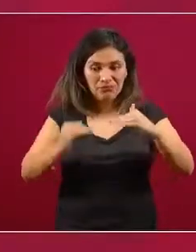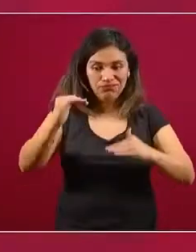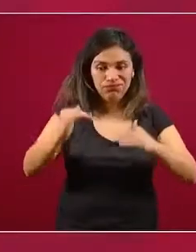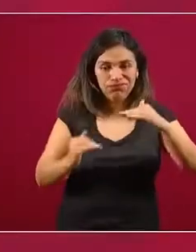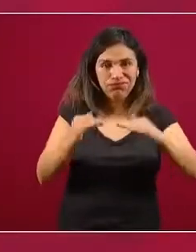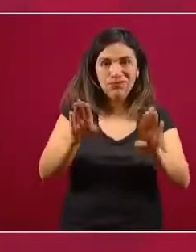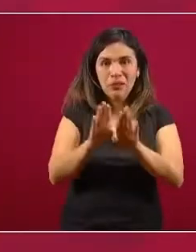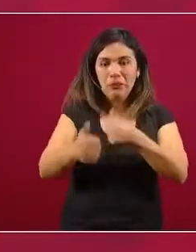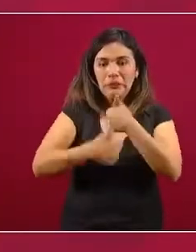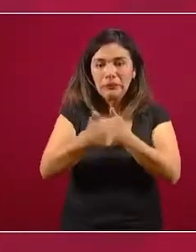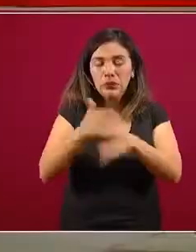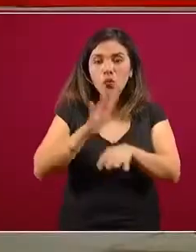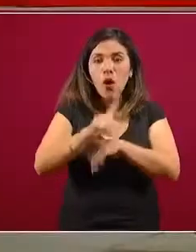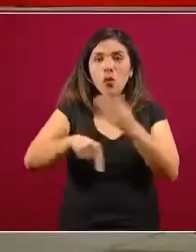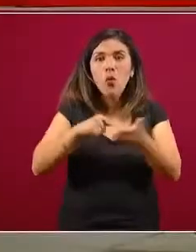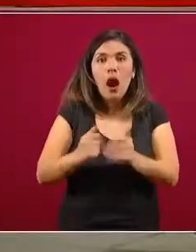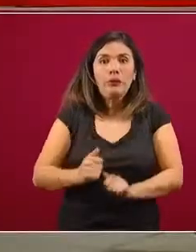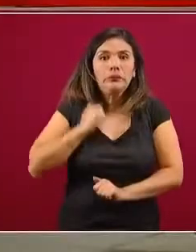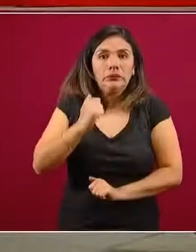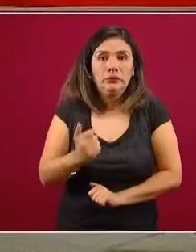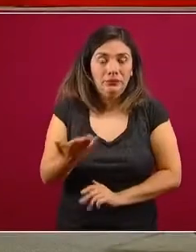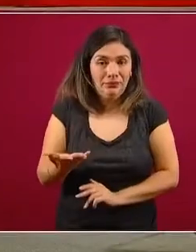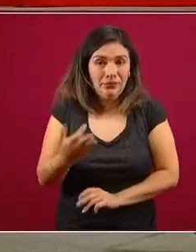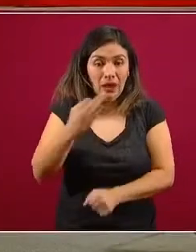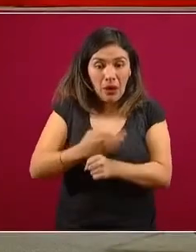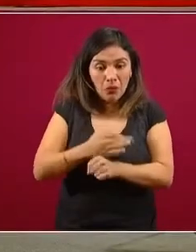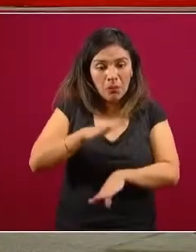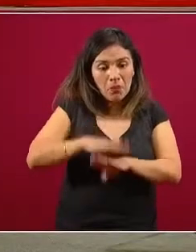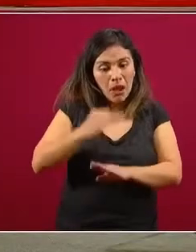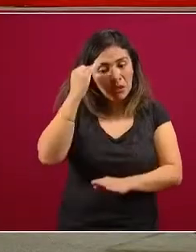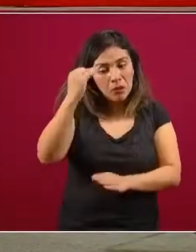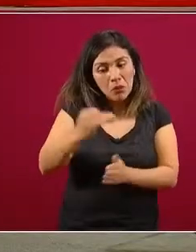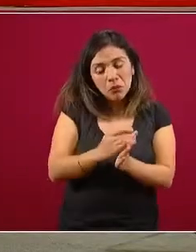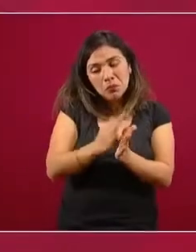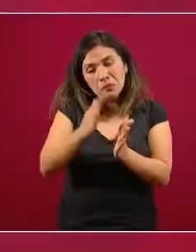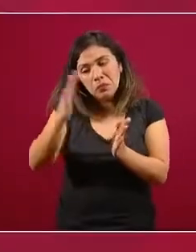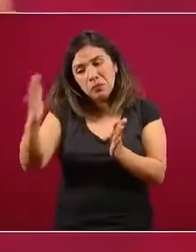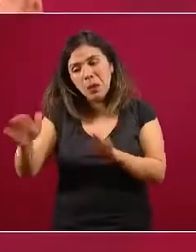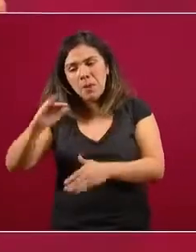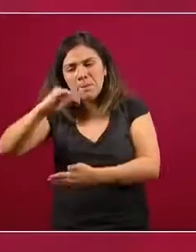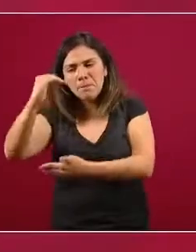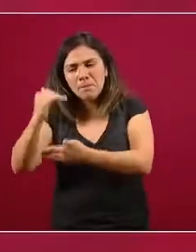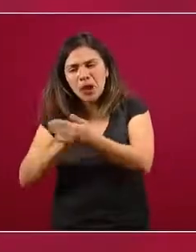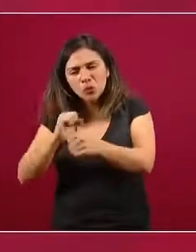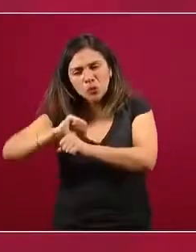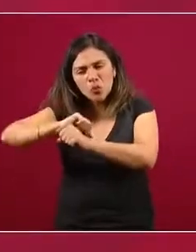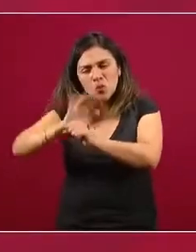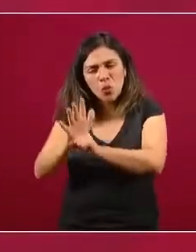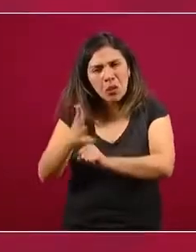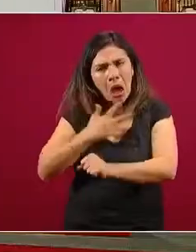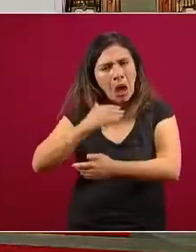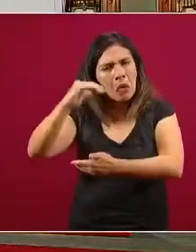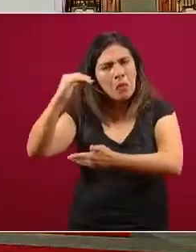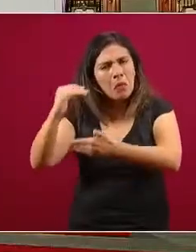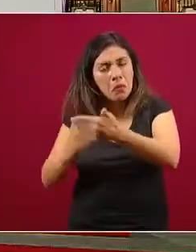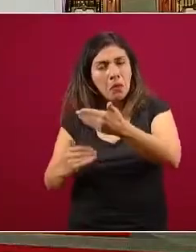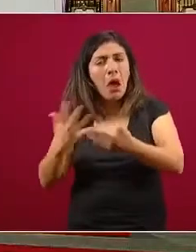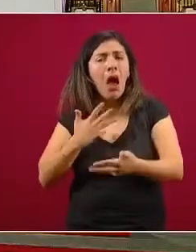espacio. Todavía tenemos, y conforme va disminuyendo la epidemia de COVID, una reserva muy amplia de más